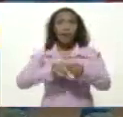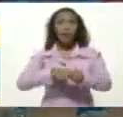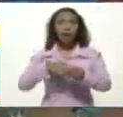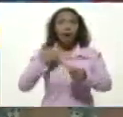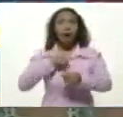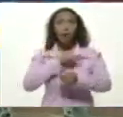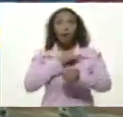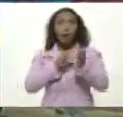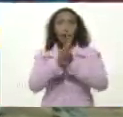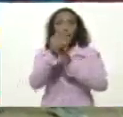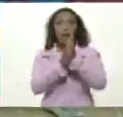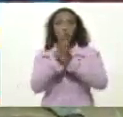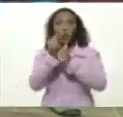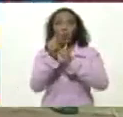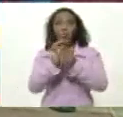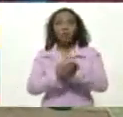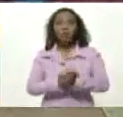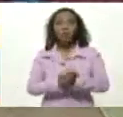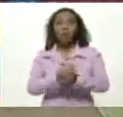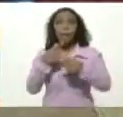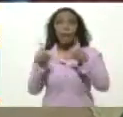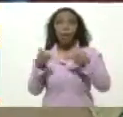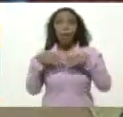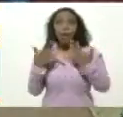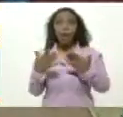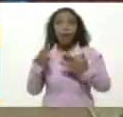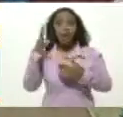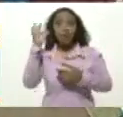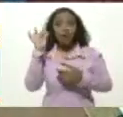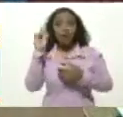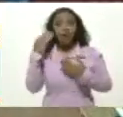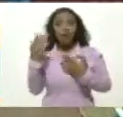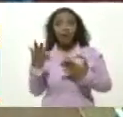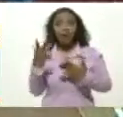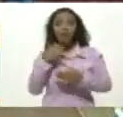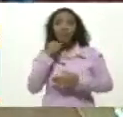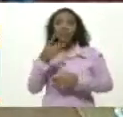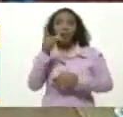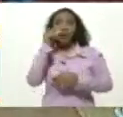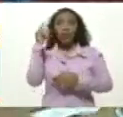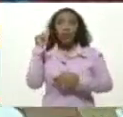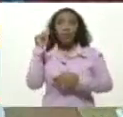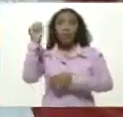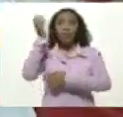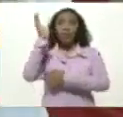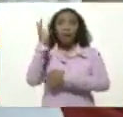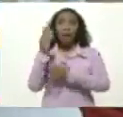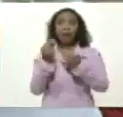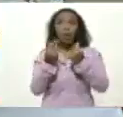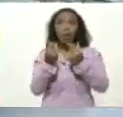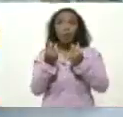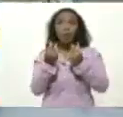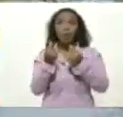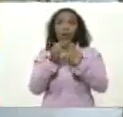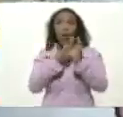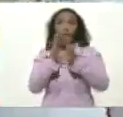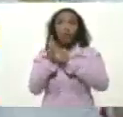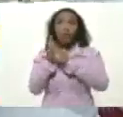nuestros emprendedores y emprendedoras. Pero que sea Keila, presidente, vocera y parlamentaria económica de la